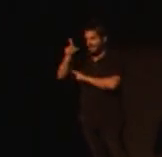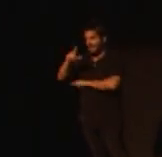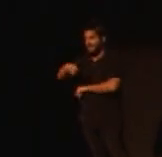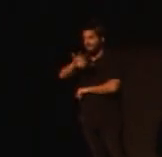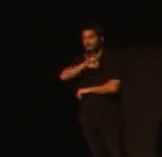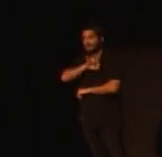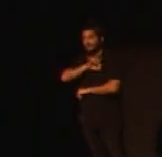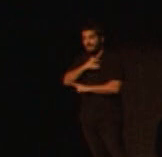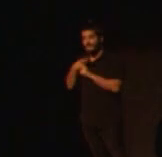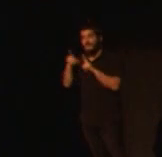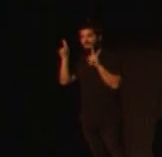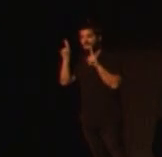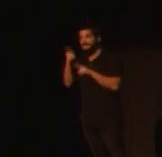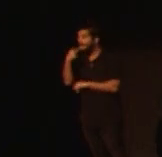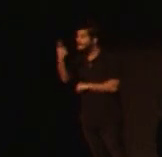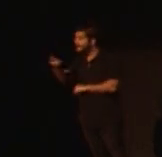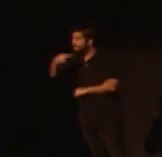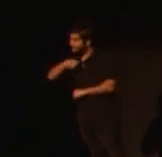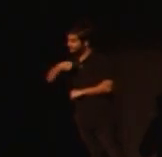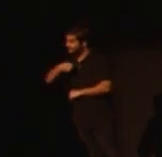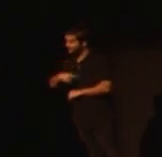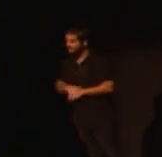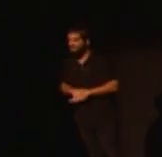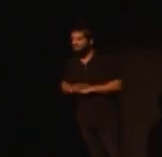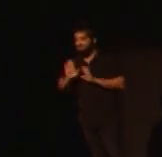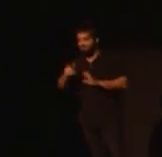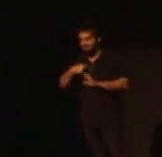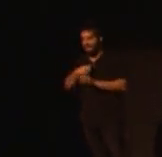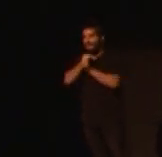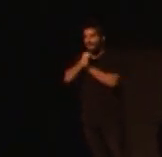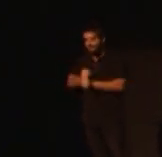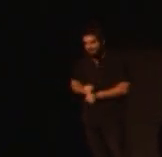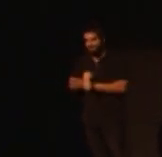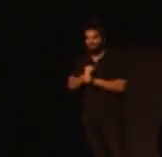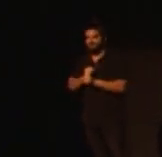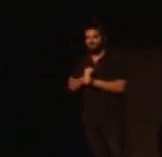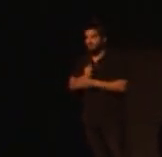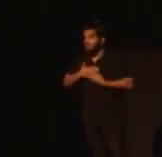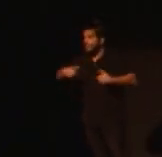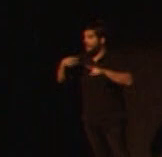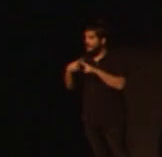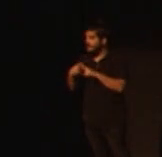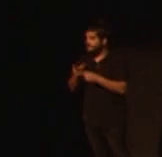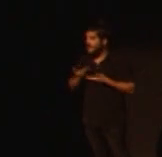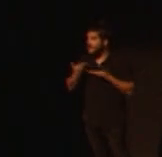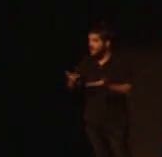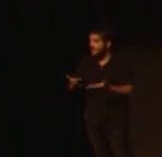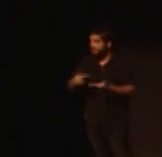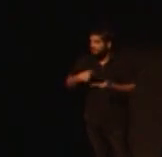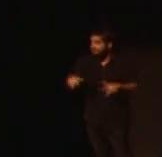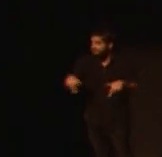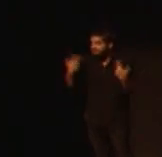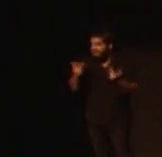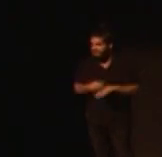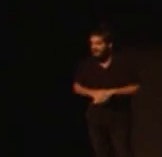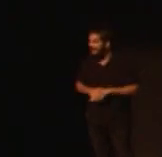que irán pasando por esta estación. Pero aquí me tenéis para cualquier cosa en la que os pueda ayudar. Pues muchas